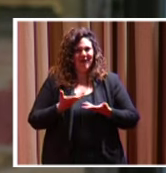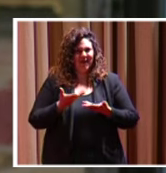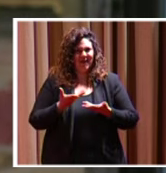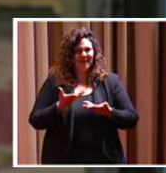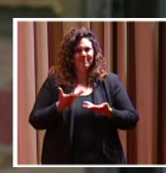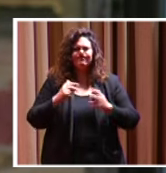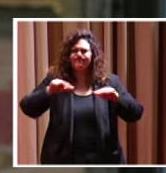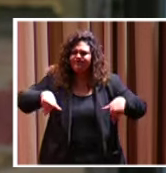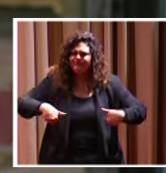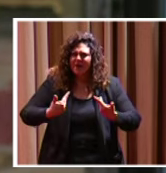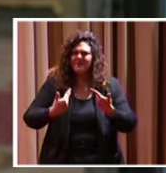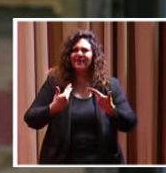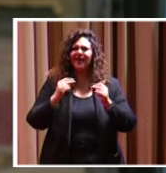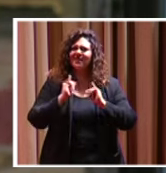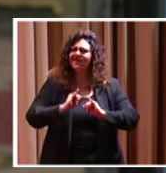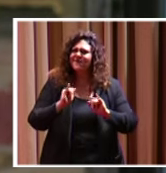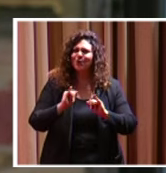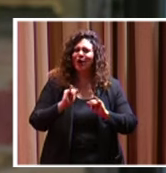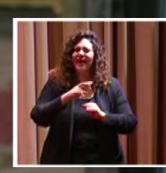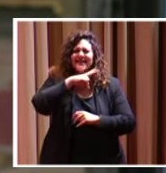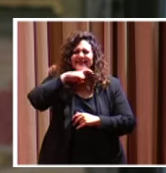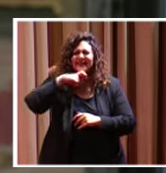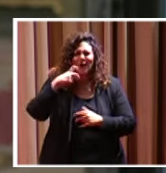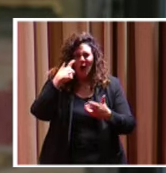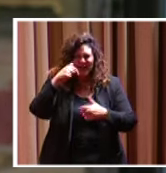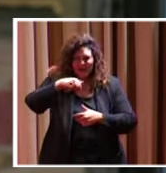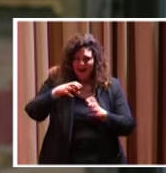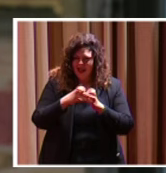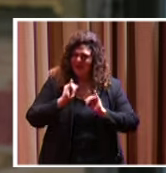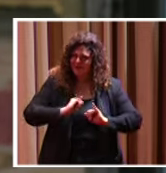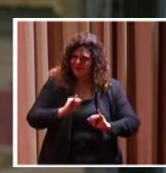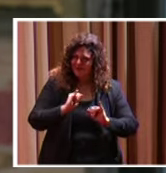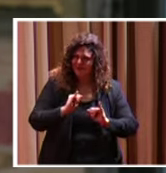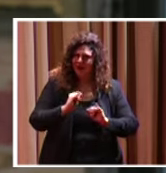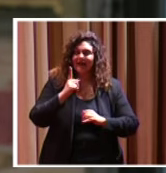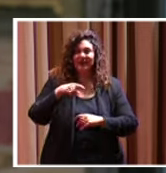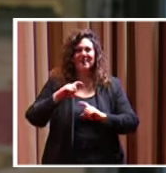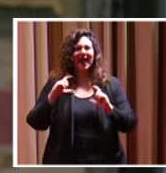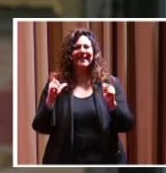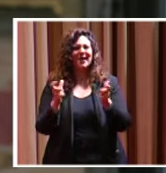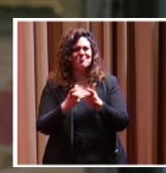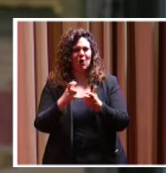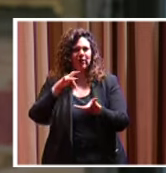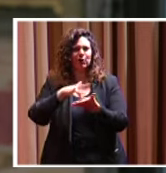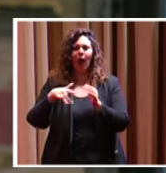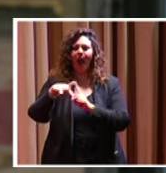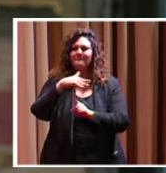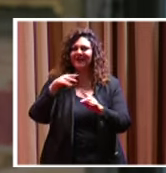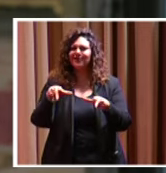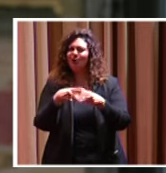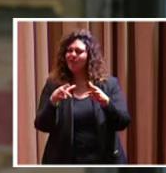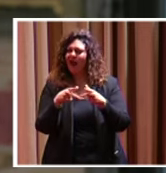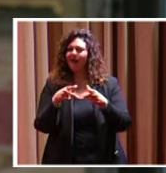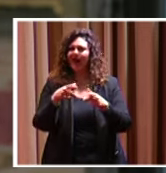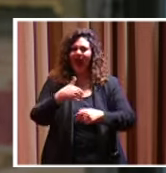Me permitieron disfrutar de sus tesoros artísticos, de sus reuniones en ambientes